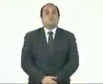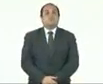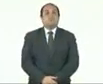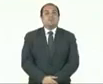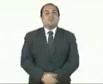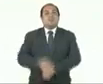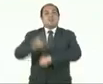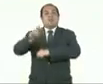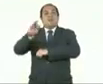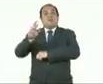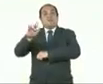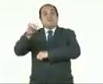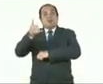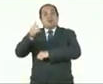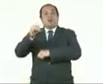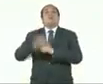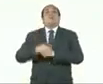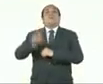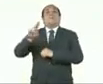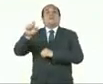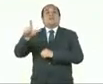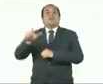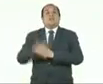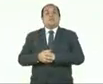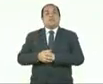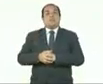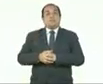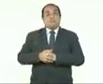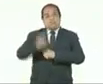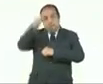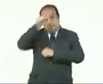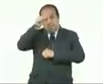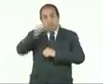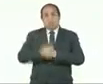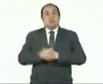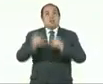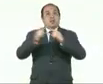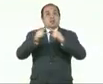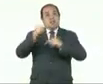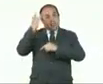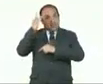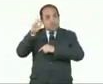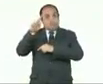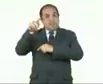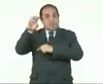Fray Vidal, padre de nuestra capilla San Mateo Apóstol y Evangelista, gracias.